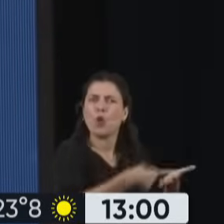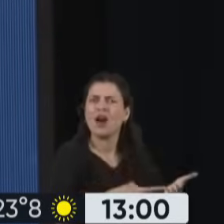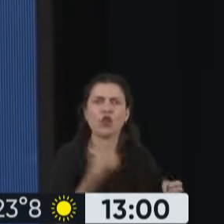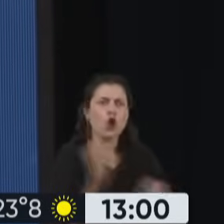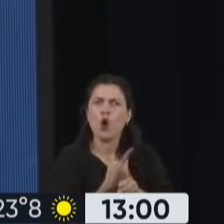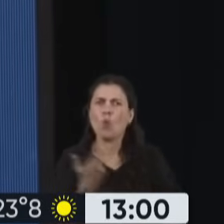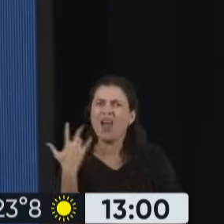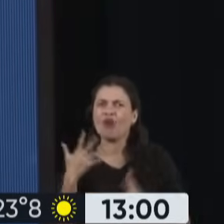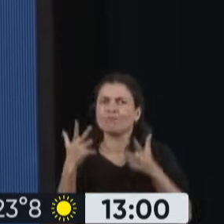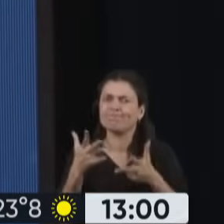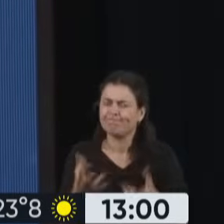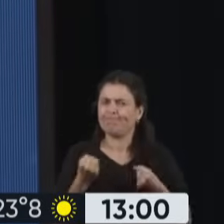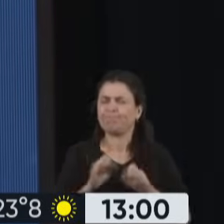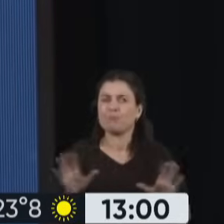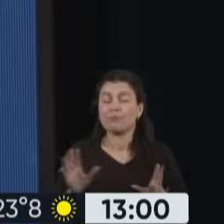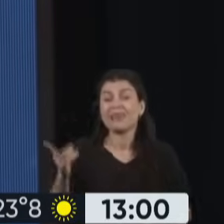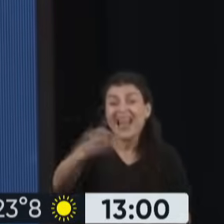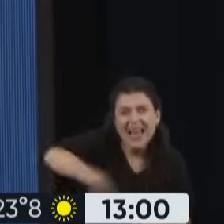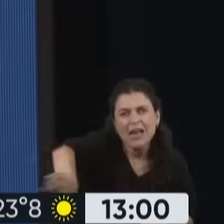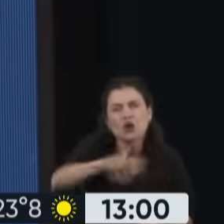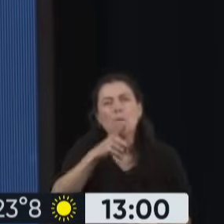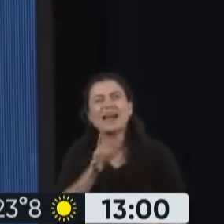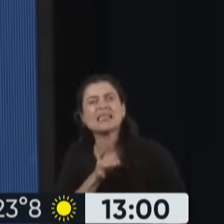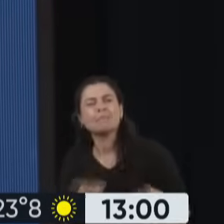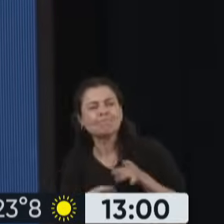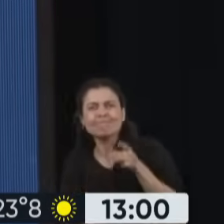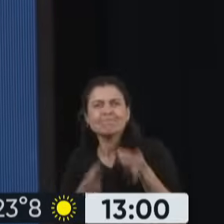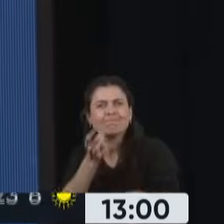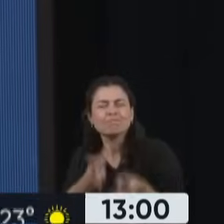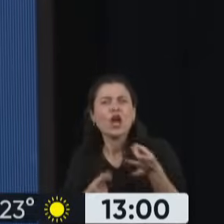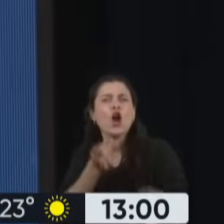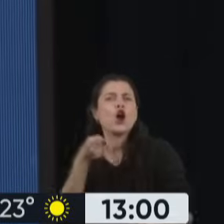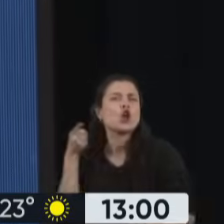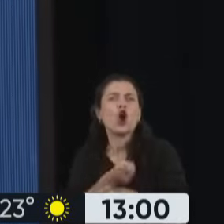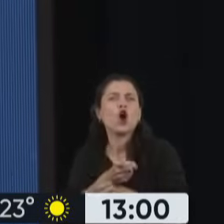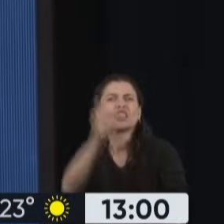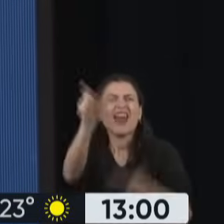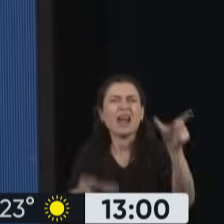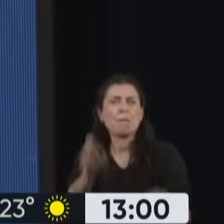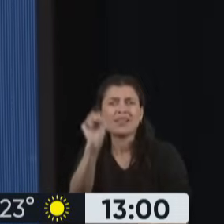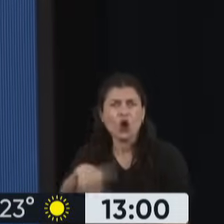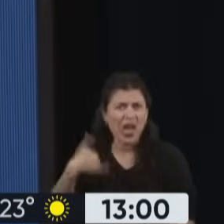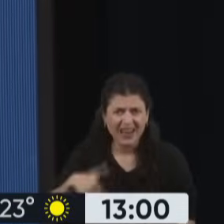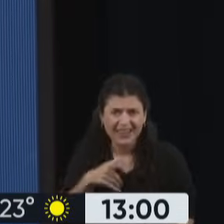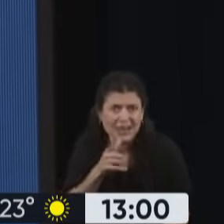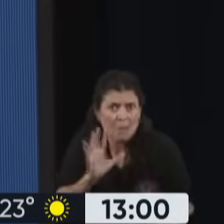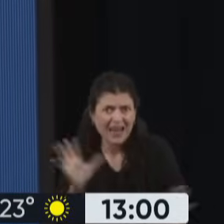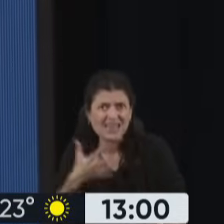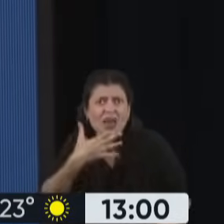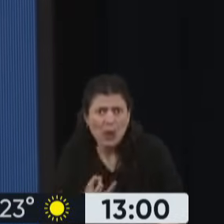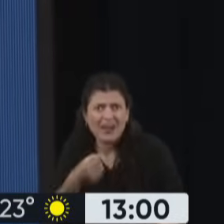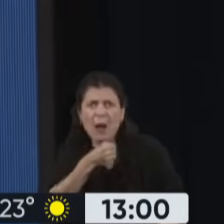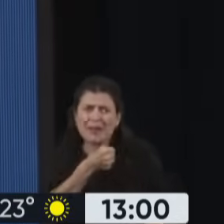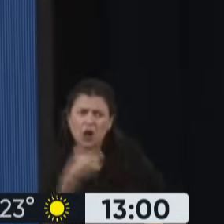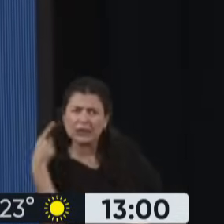los enemigos de los argentinos, porque ya no es un problema de que sean enemigos del gobierno, sino que son los enemigos de los argentinos, los